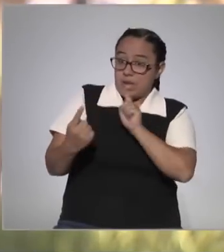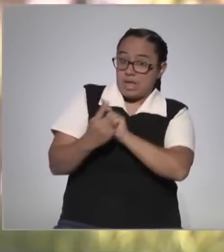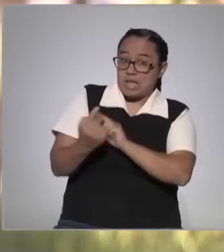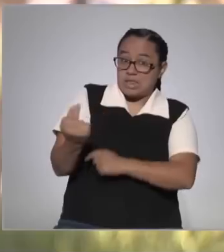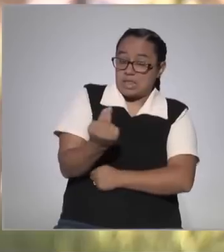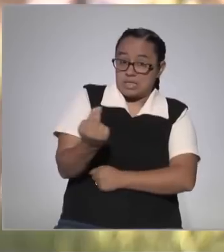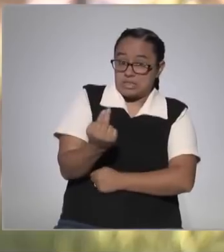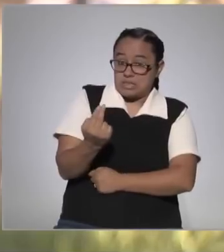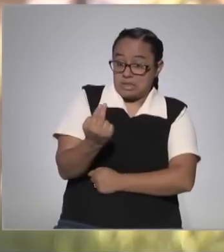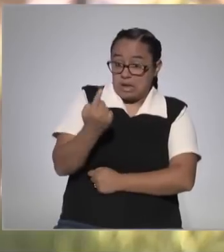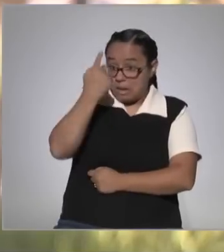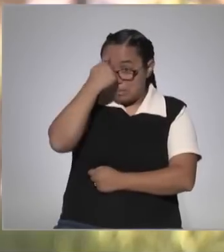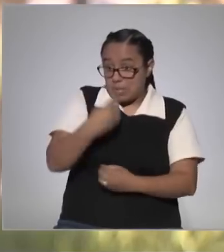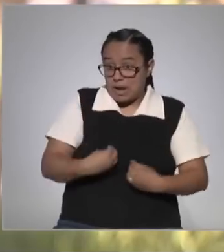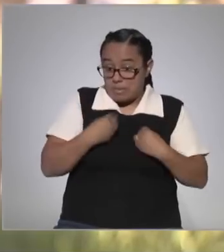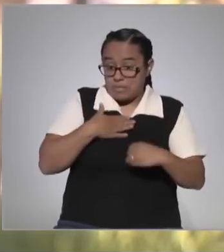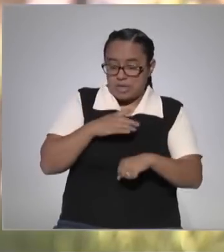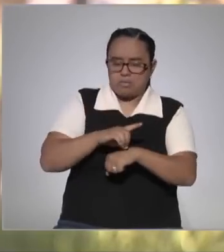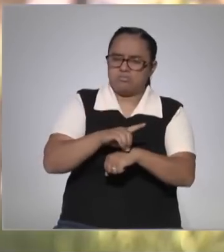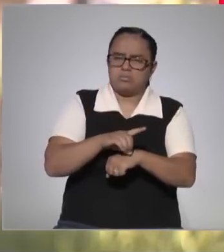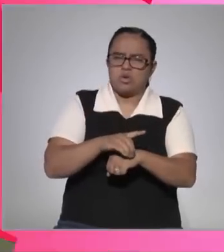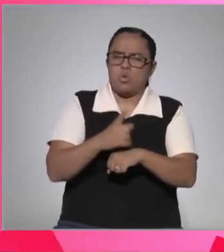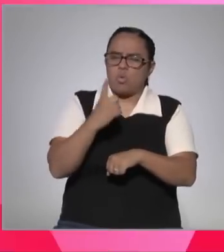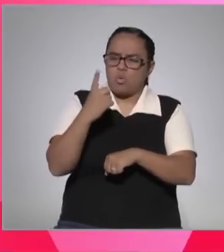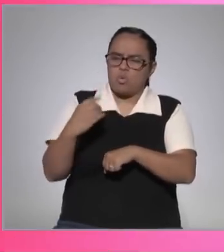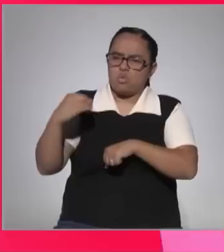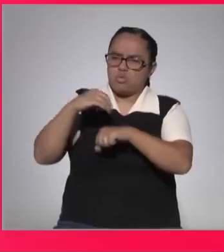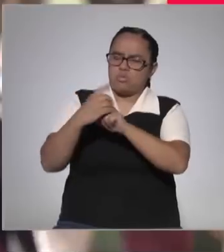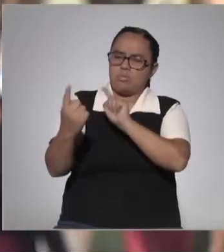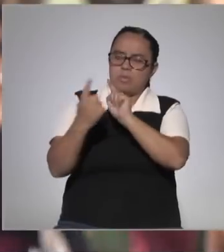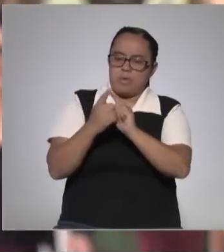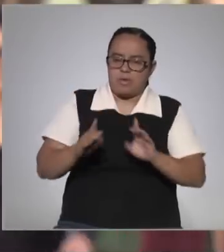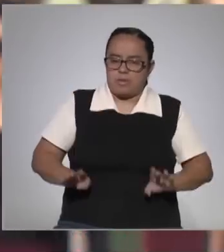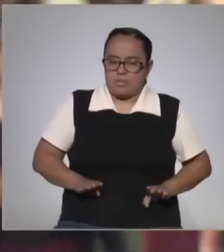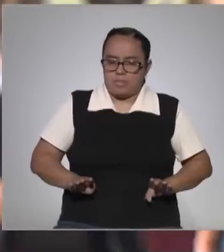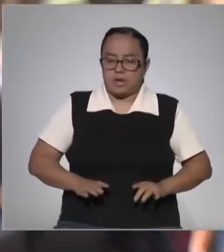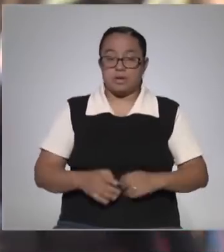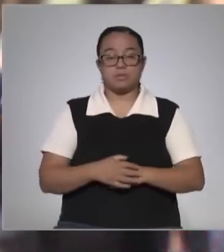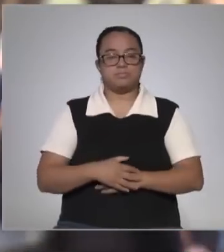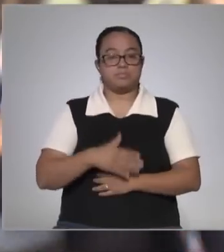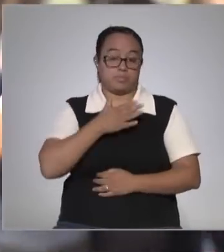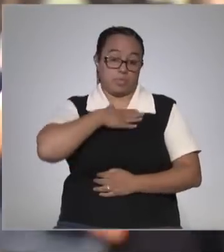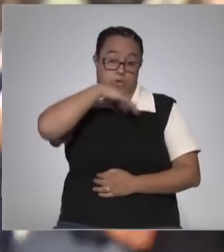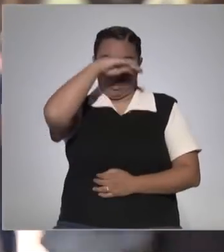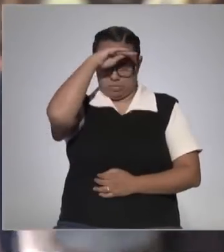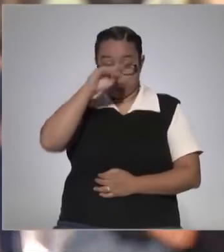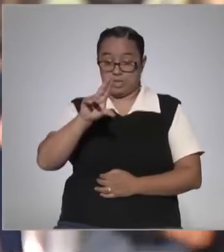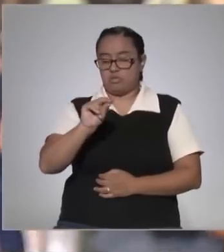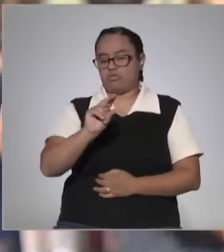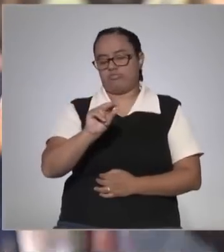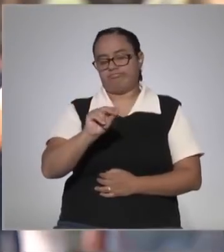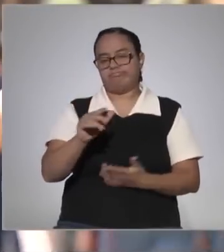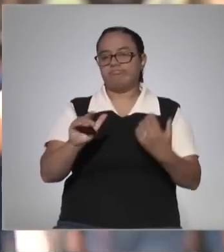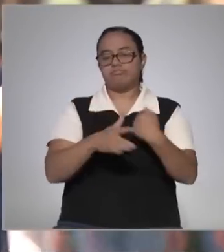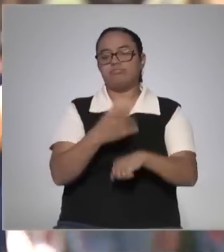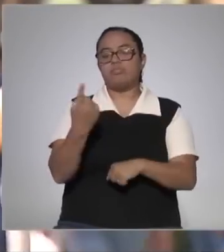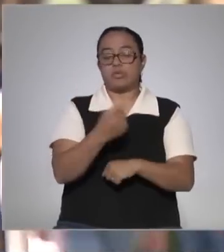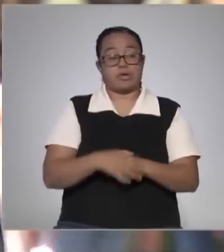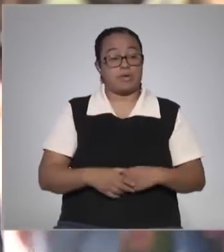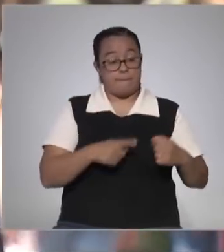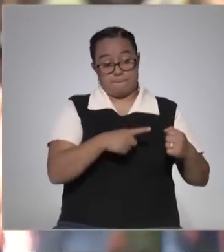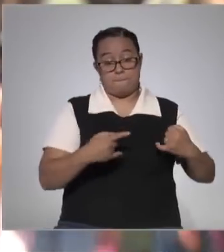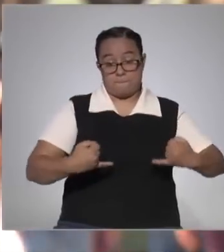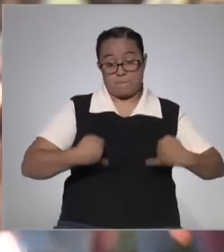vida cotidiana, pero sí la complementamos con una pareja. Yo creo que no, y es porque pienso que en la